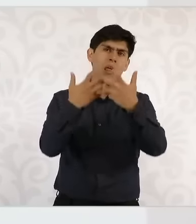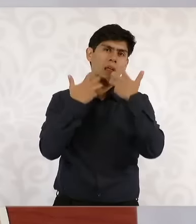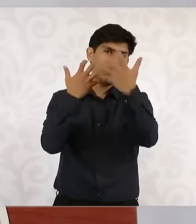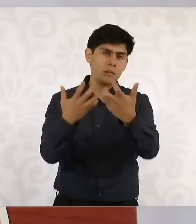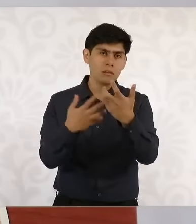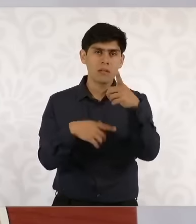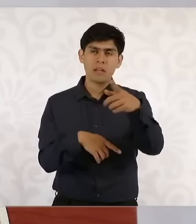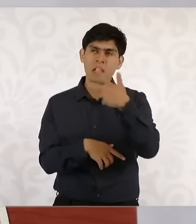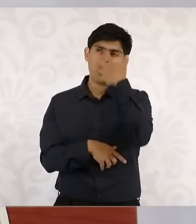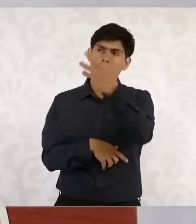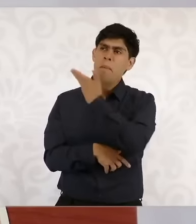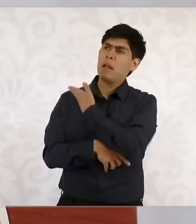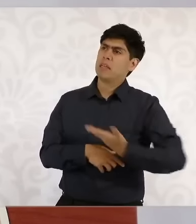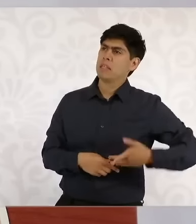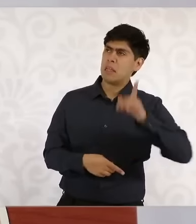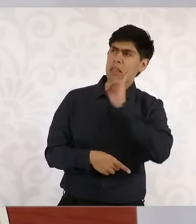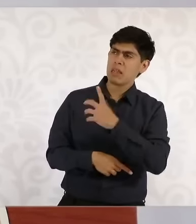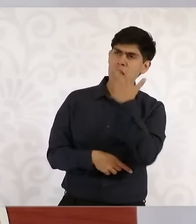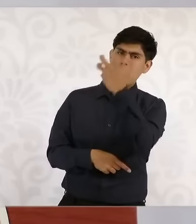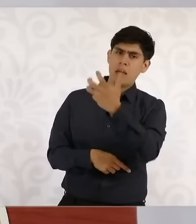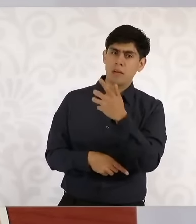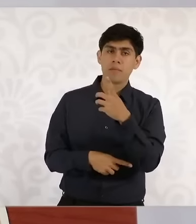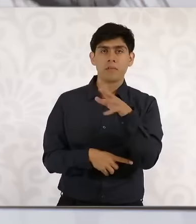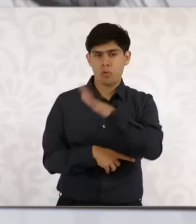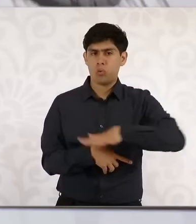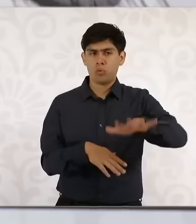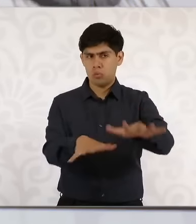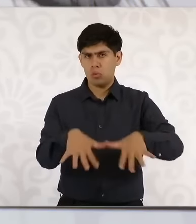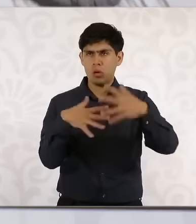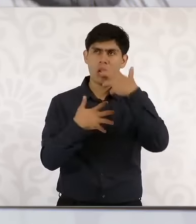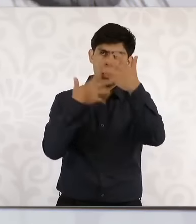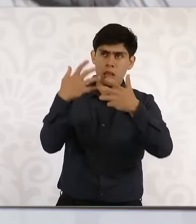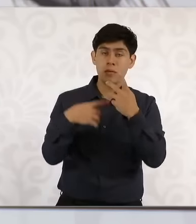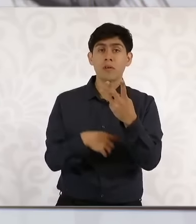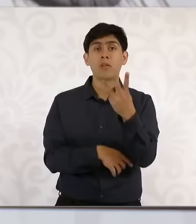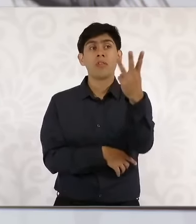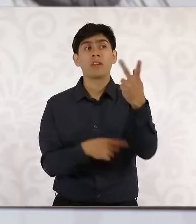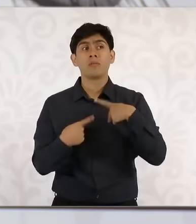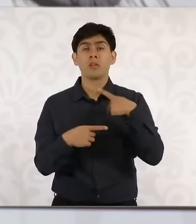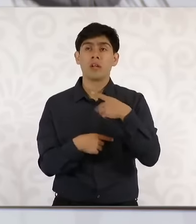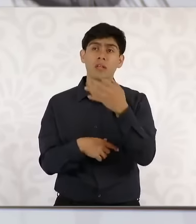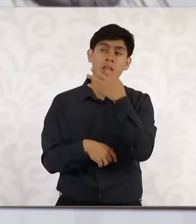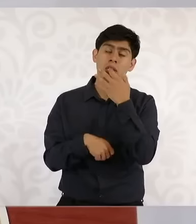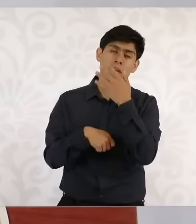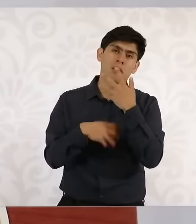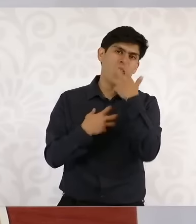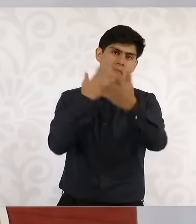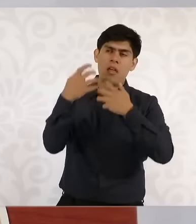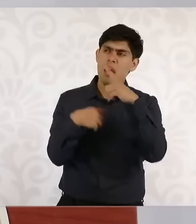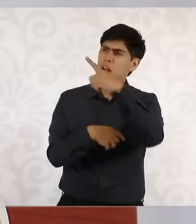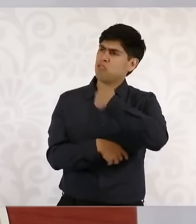gritaban presidenta, presidenta, y 3 personas por ahí. No estamos de acuerdo, hubo golpe de Estado.